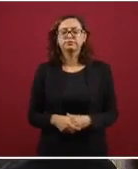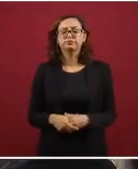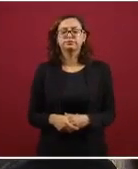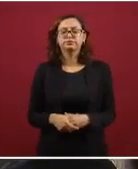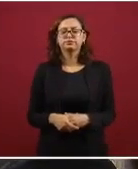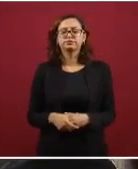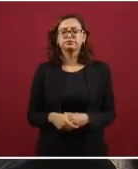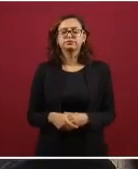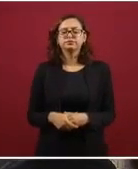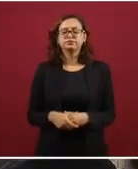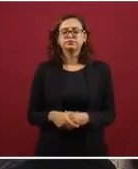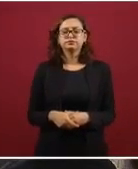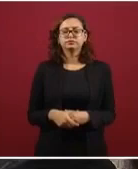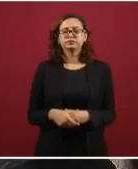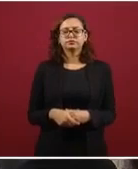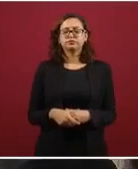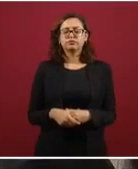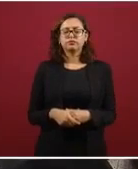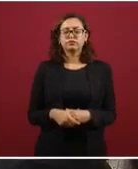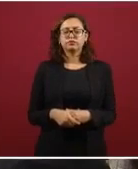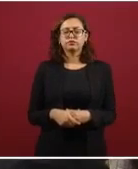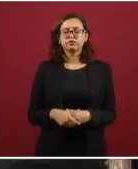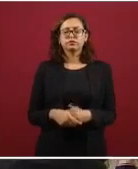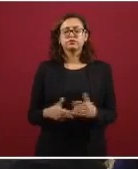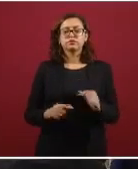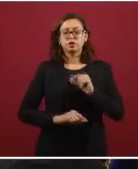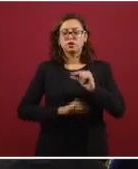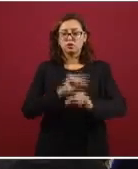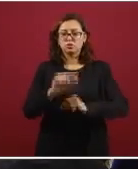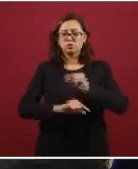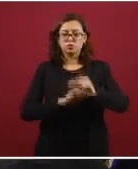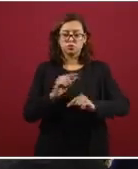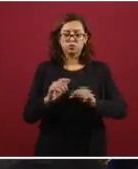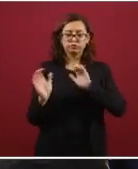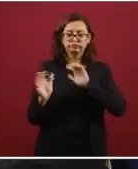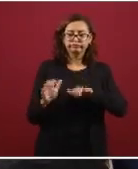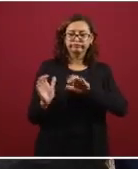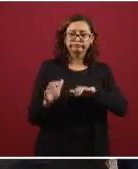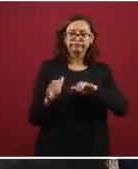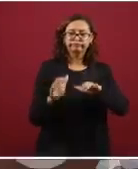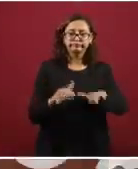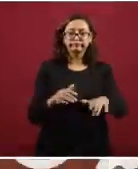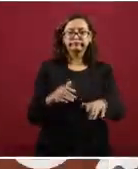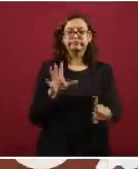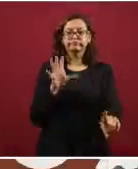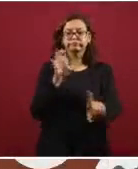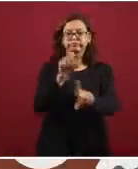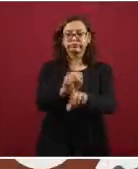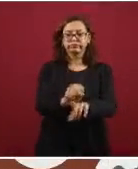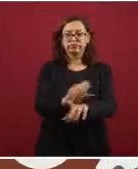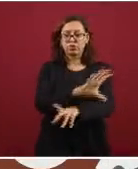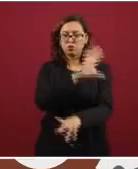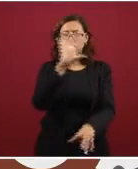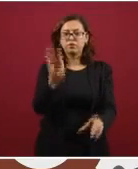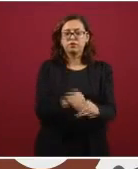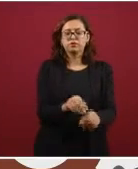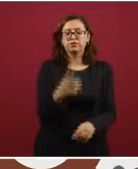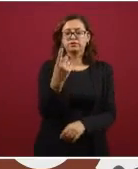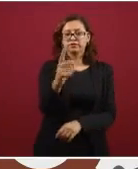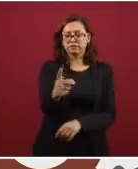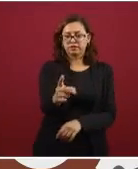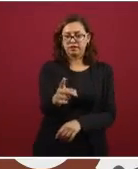Se van a incorporar de manera progresiva hasta alcanzar ese número en el mes de diciembre. Se acordó